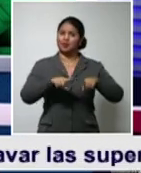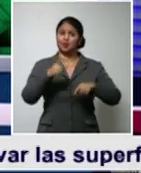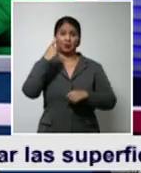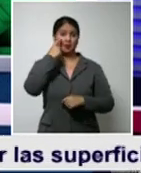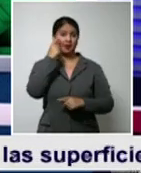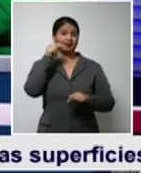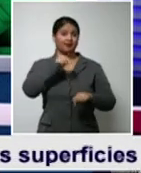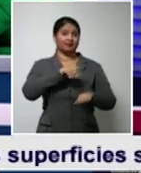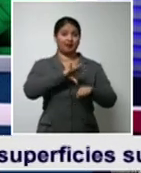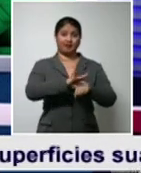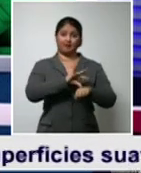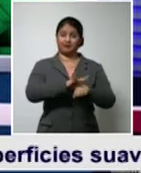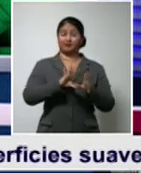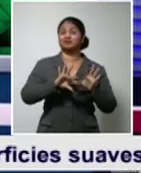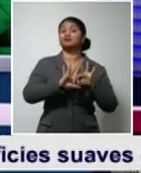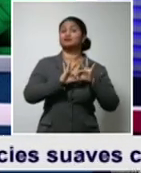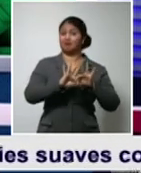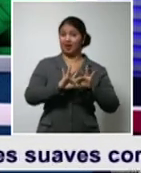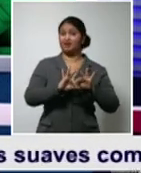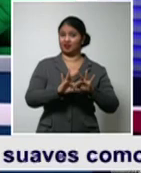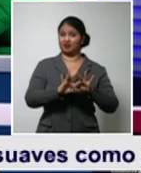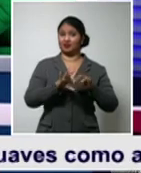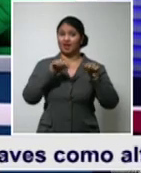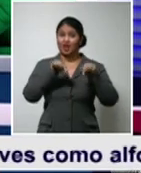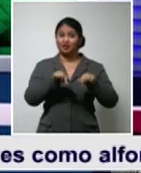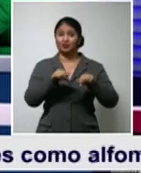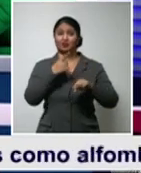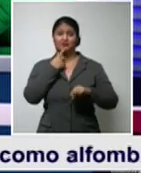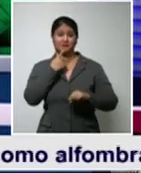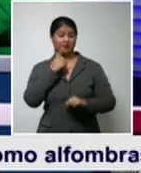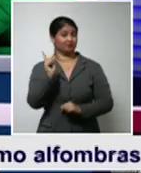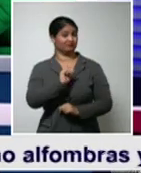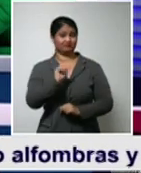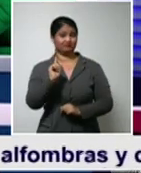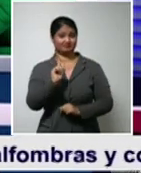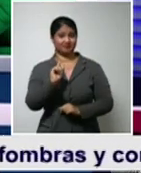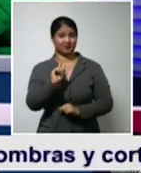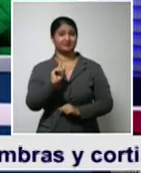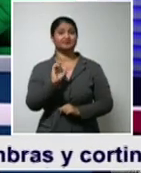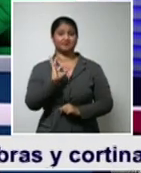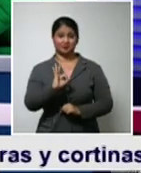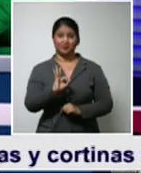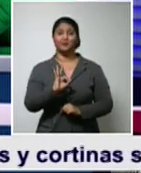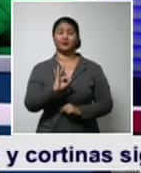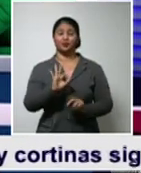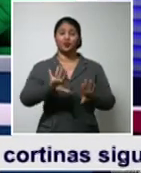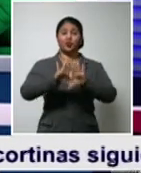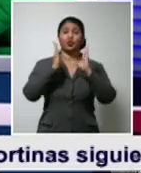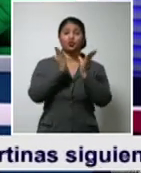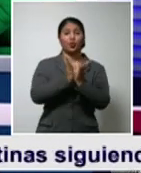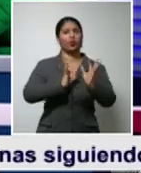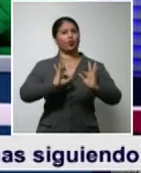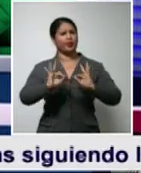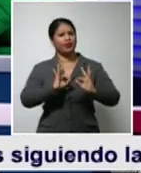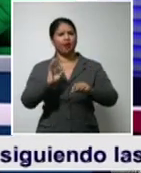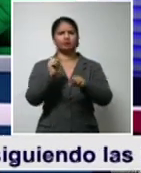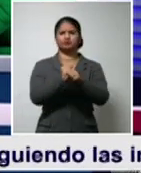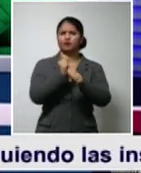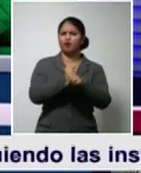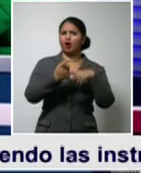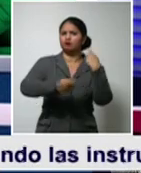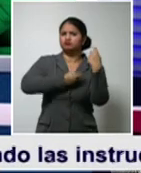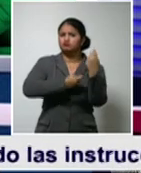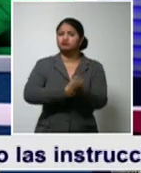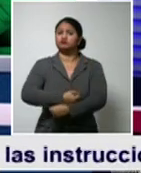enfermedad que a pesar de aún con la opinión que puedan tener algunas personas,